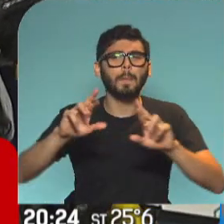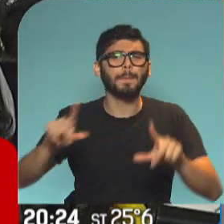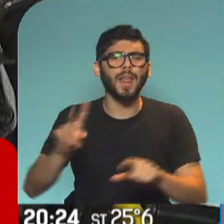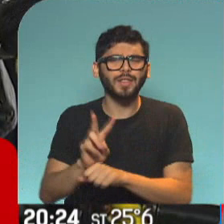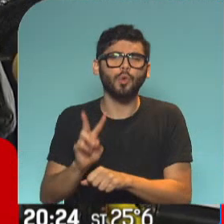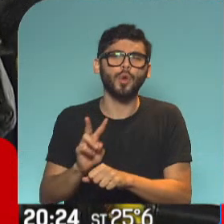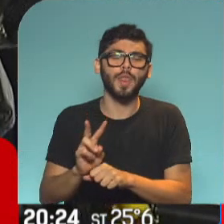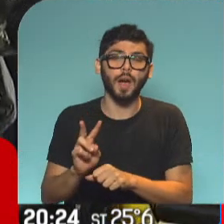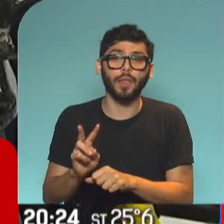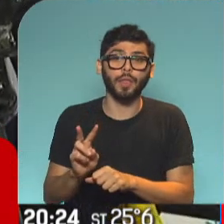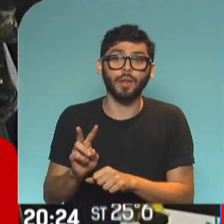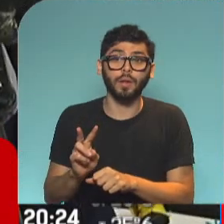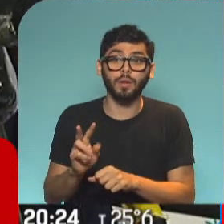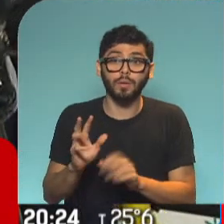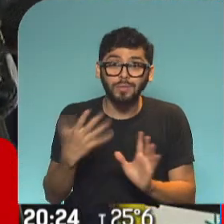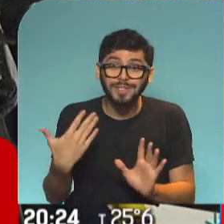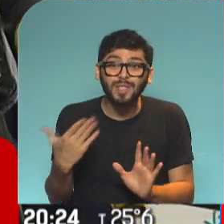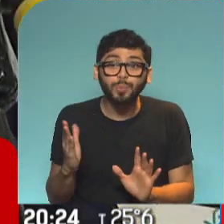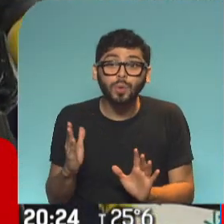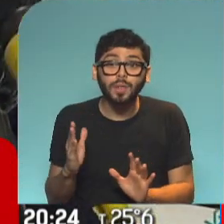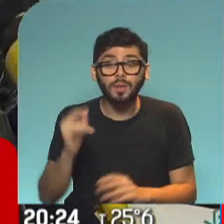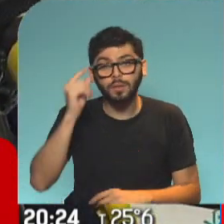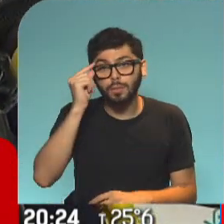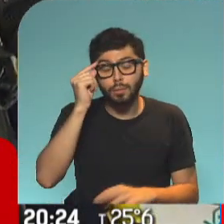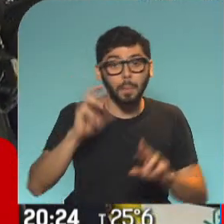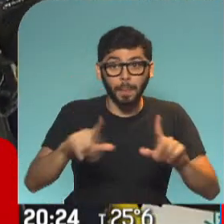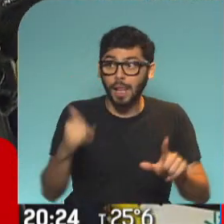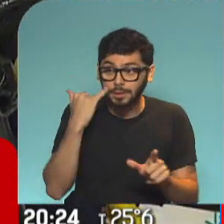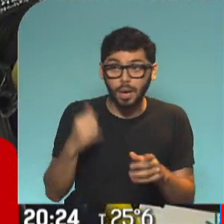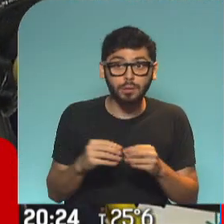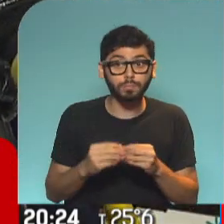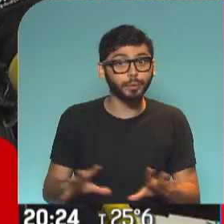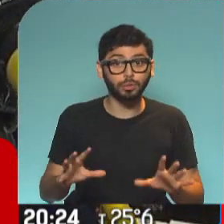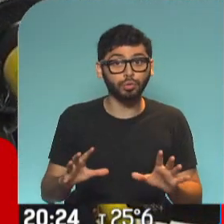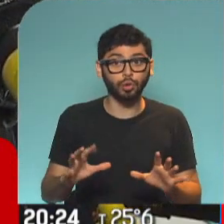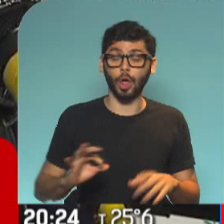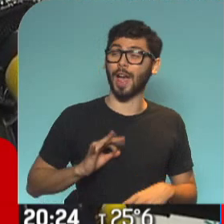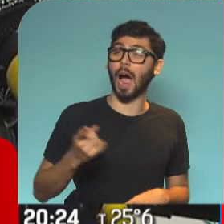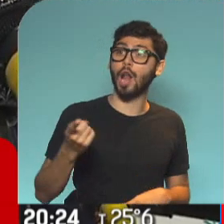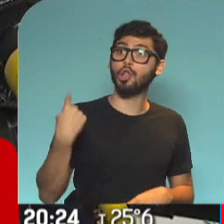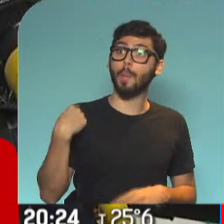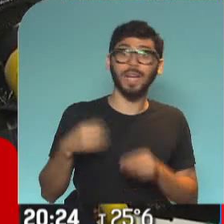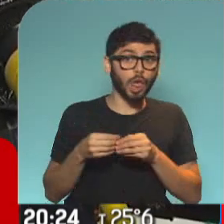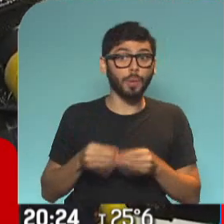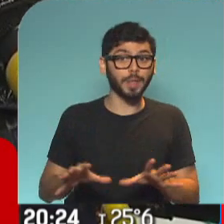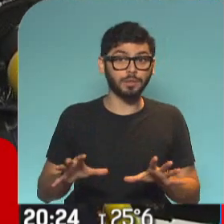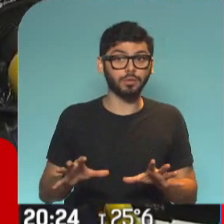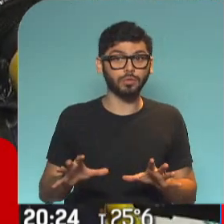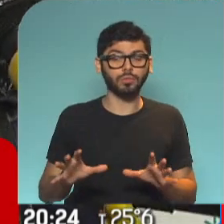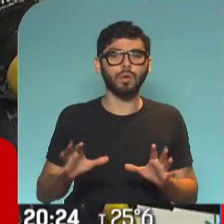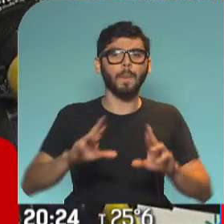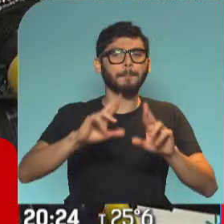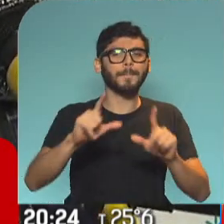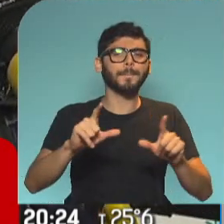seguridad para el conurbano? Sí, ese plan está en marcha desde el año pasado, tiene varias partes y